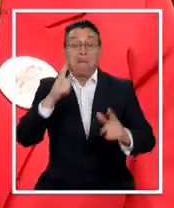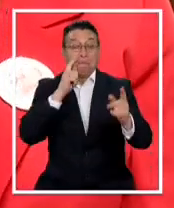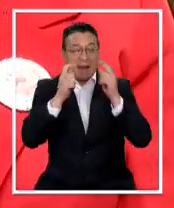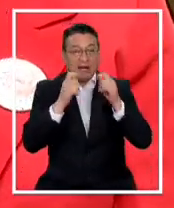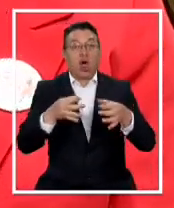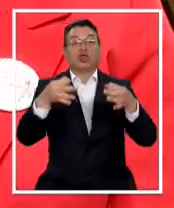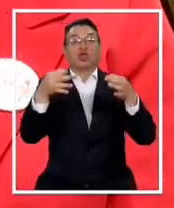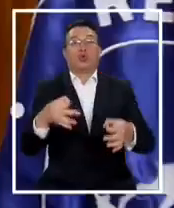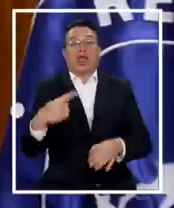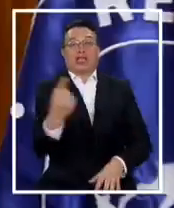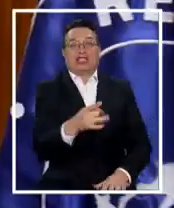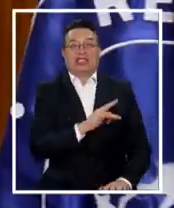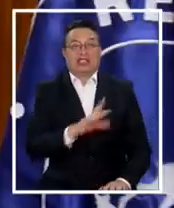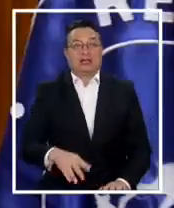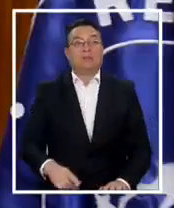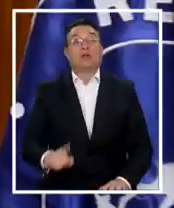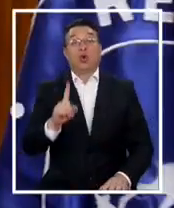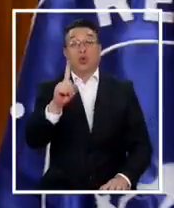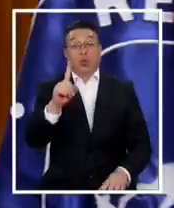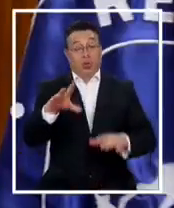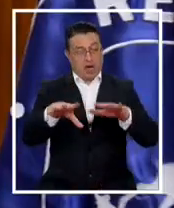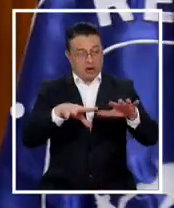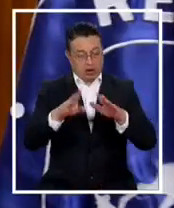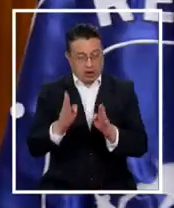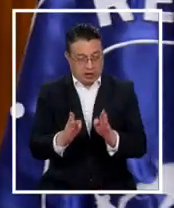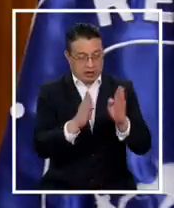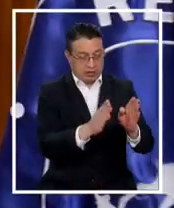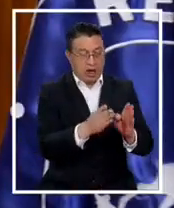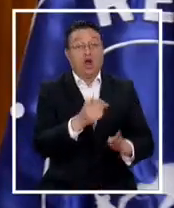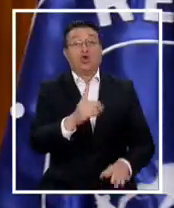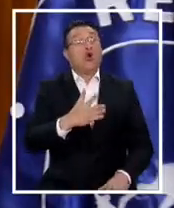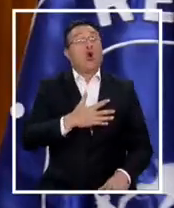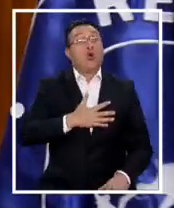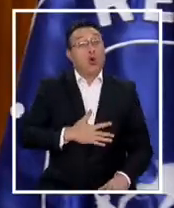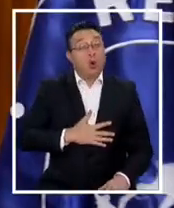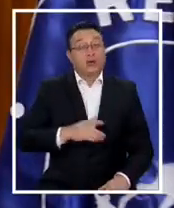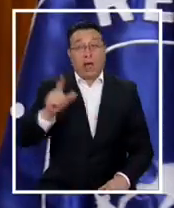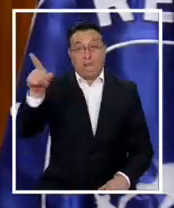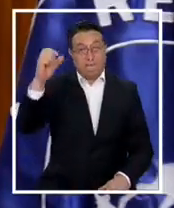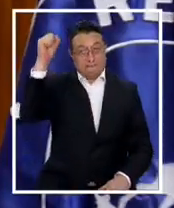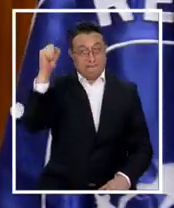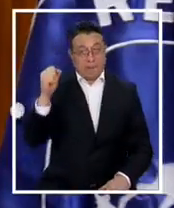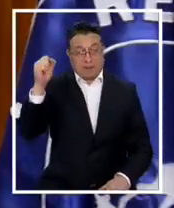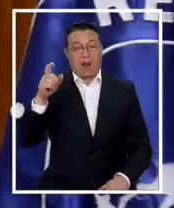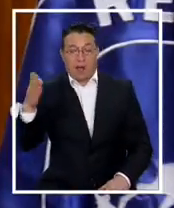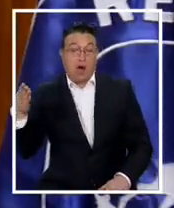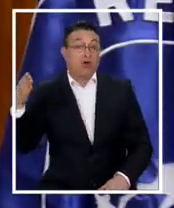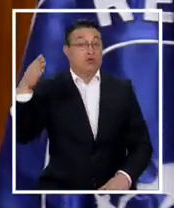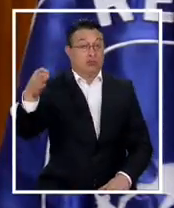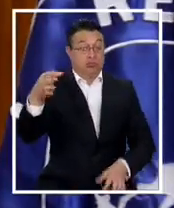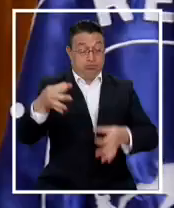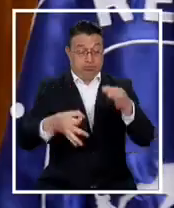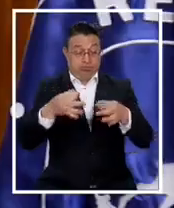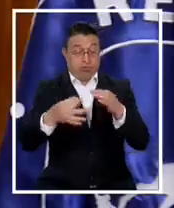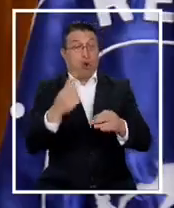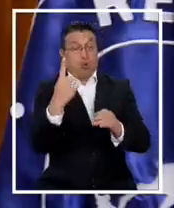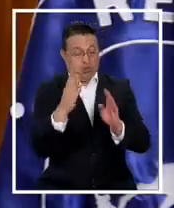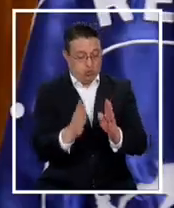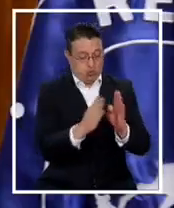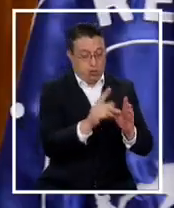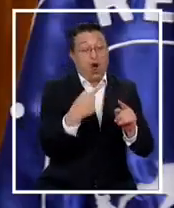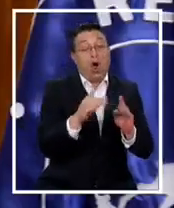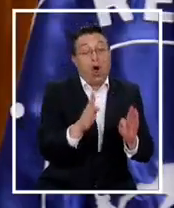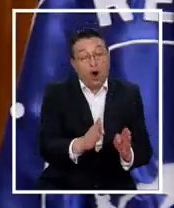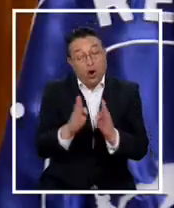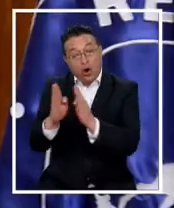la seguridad de la nación. Una cosa es que no nos guste que el presidente Piñera vaya al Tribunal Constitucional y